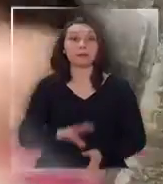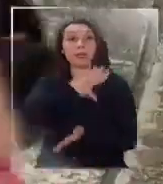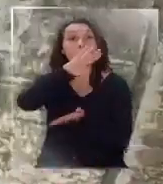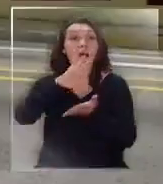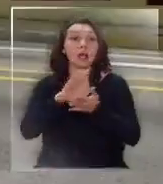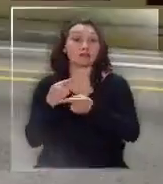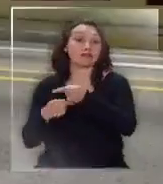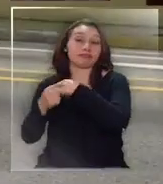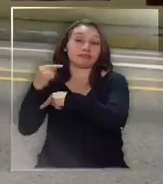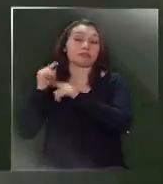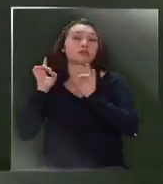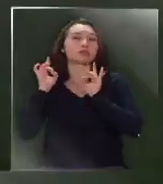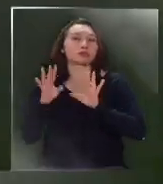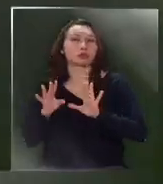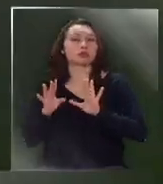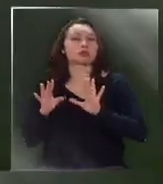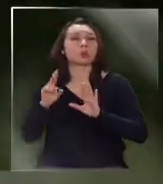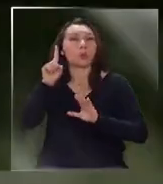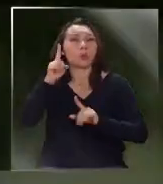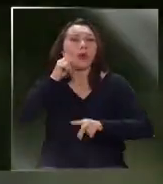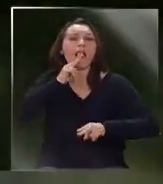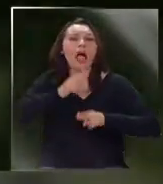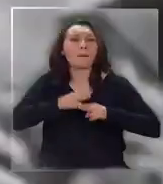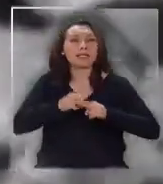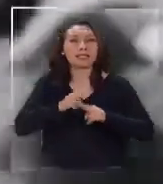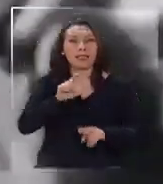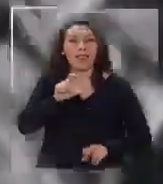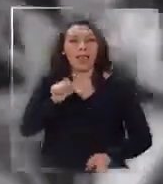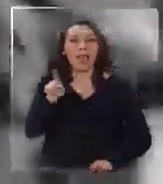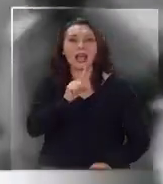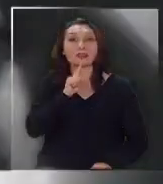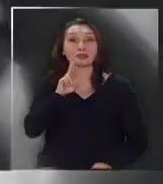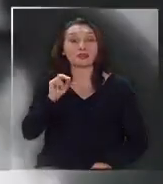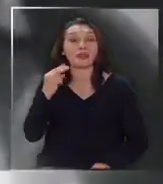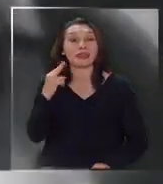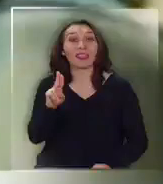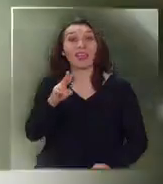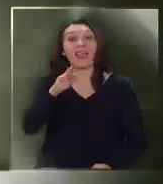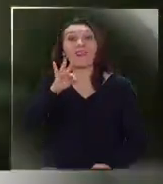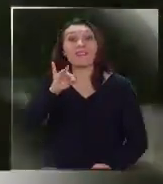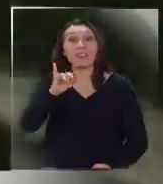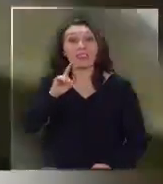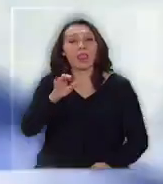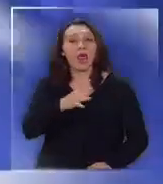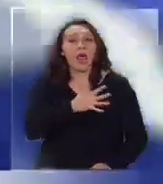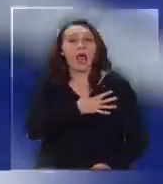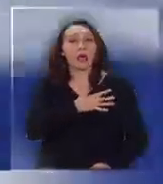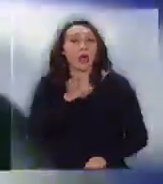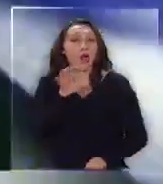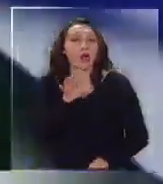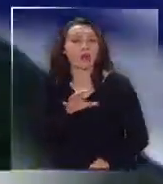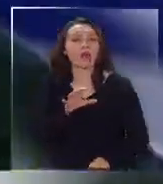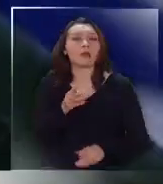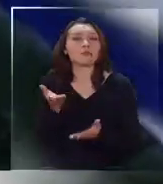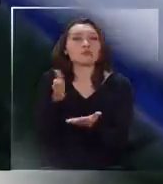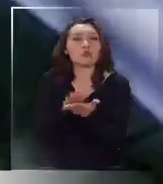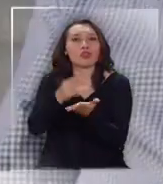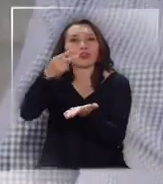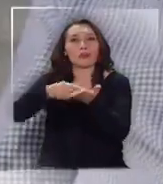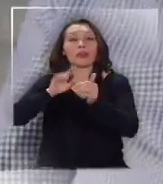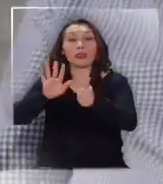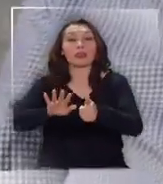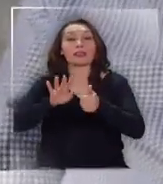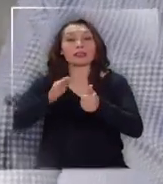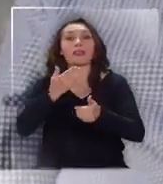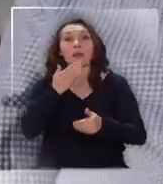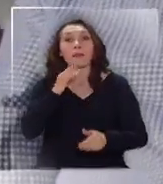Un país cuya historia estará marcada a fuego por un solo apellido. Castro, el de Fidel, el amado, el odiado, el mítico, fallecido en 2016. También